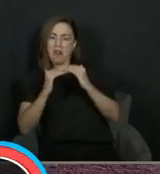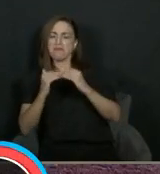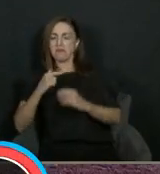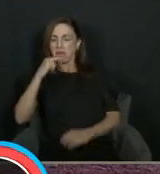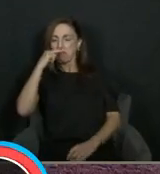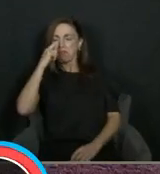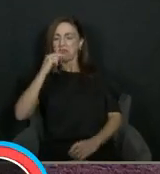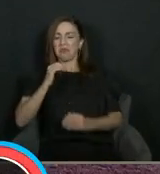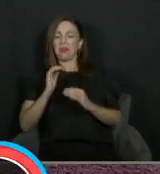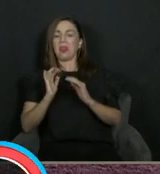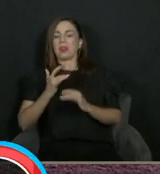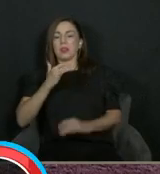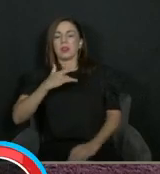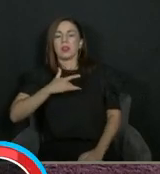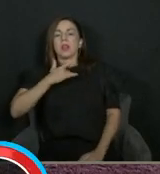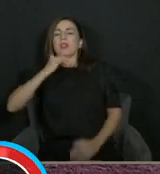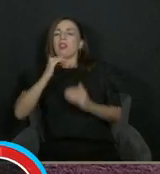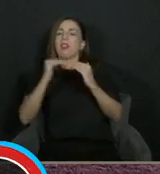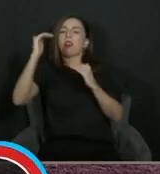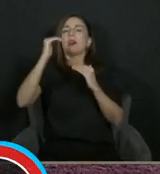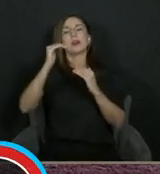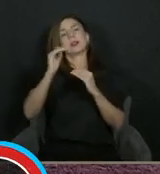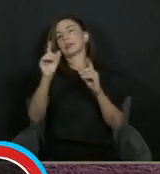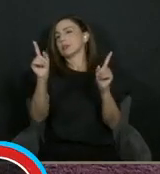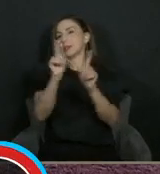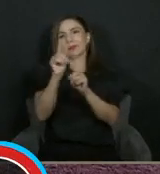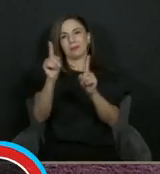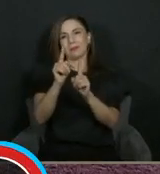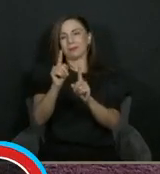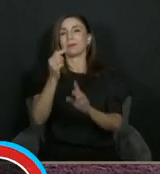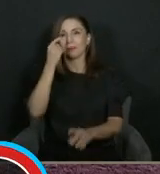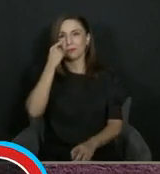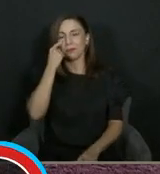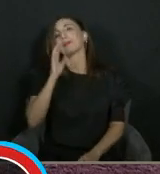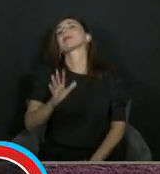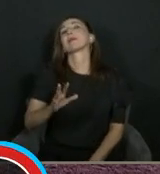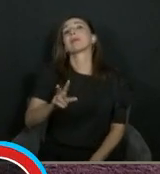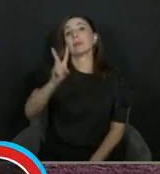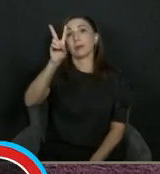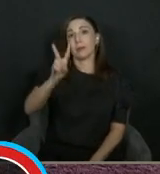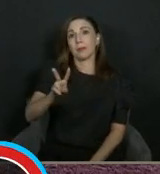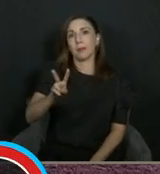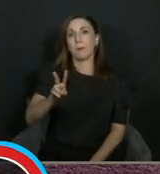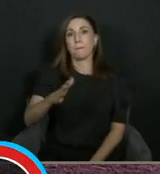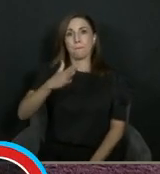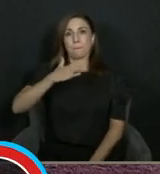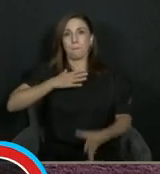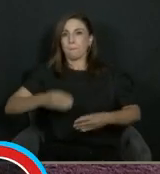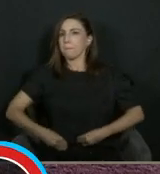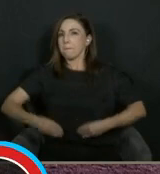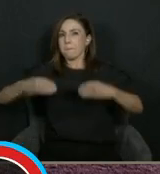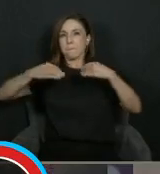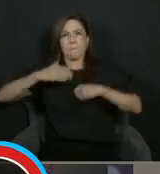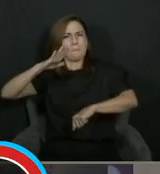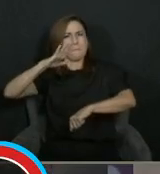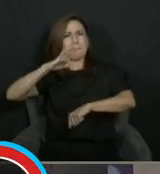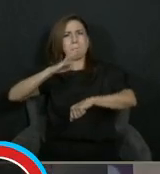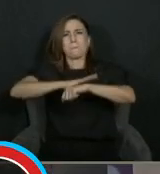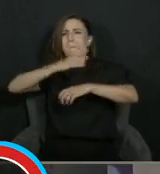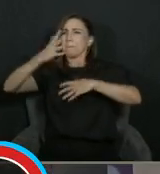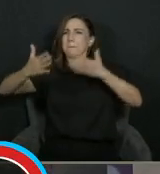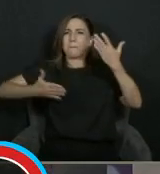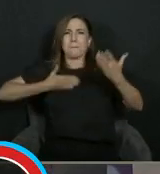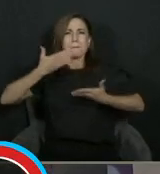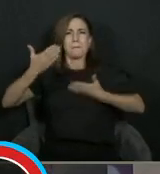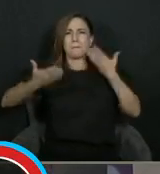era que yo le decía llaman a que yo creo que la parte más divertida que he tenido yo en mi vida en laborales es esa cierto pero yo me salí